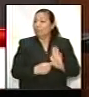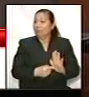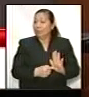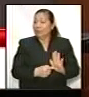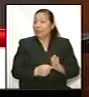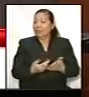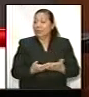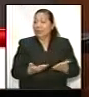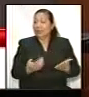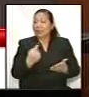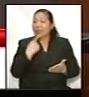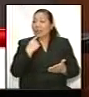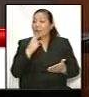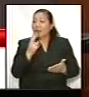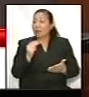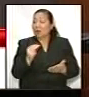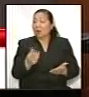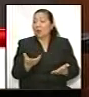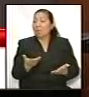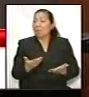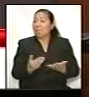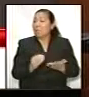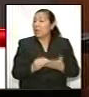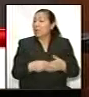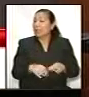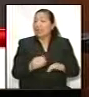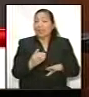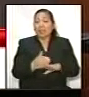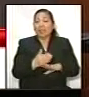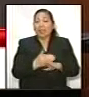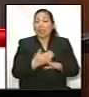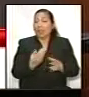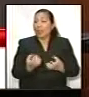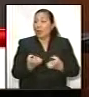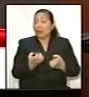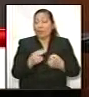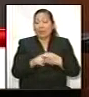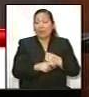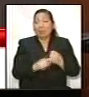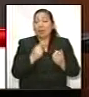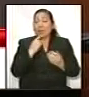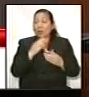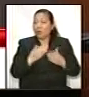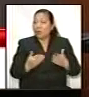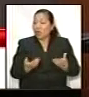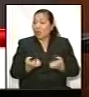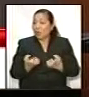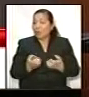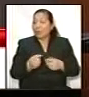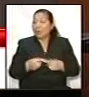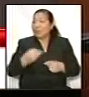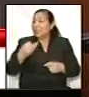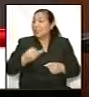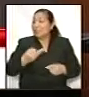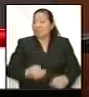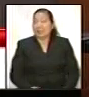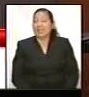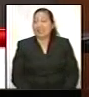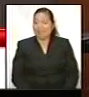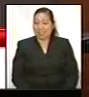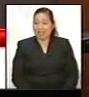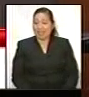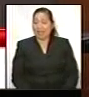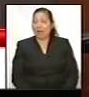este hemiciclo, y dijo que uno de los pilares del desarrollo económico del país eran las zonas económicas especiales. Y